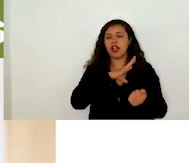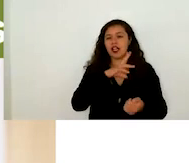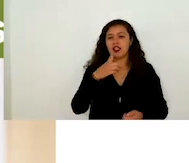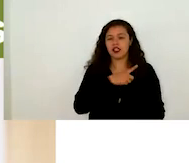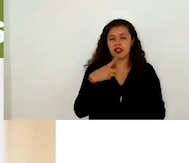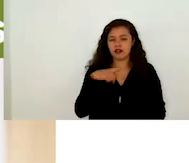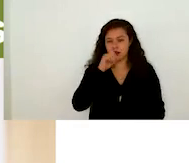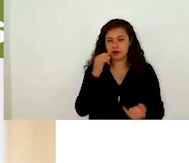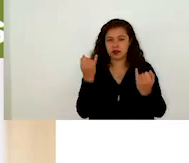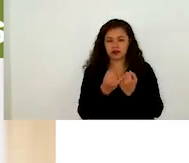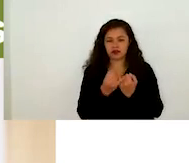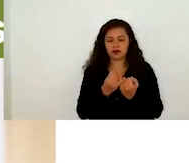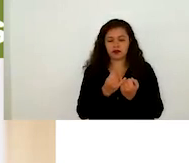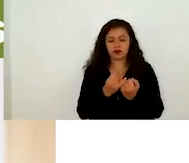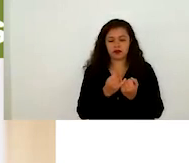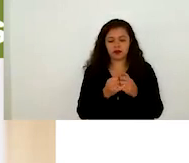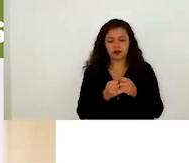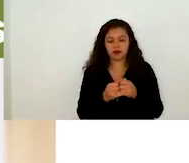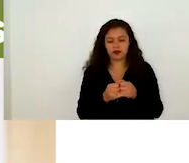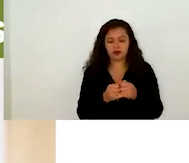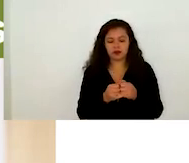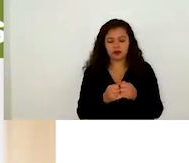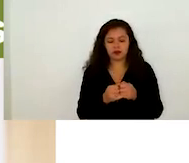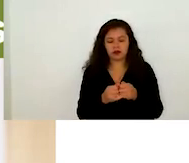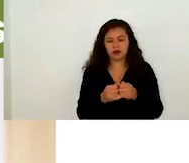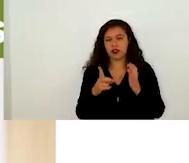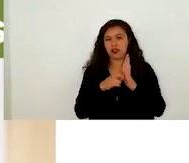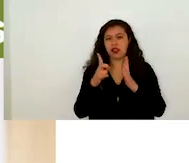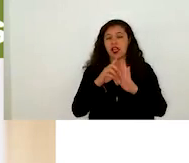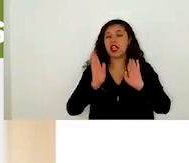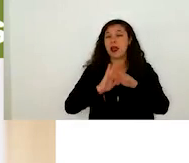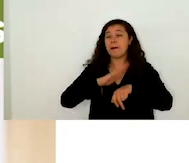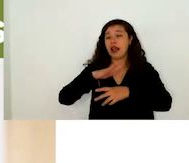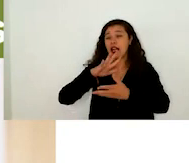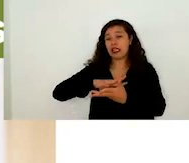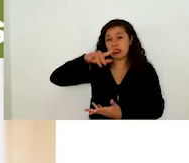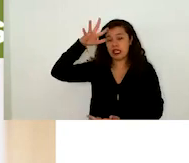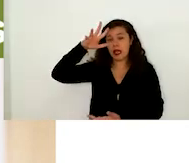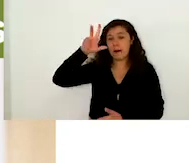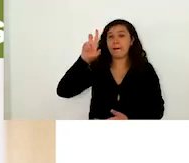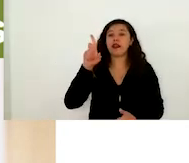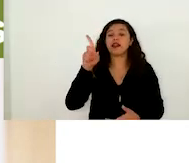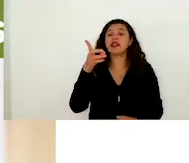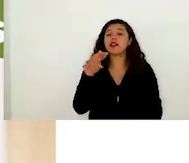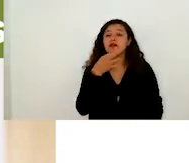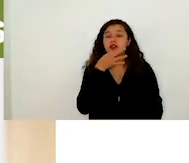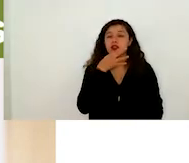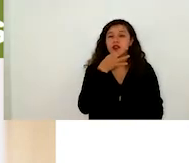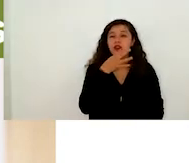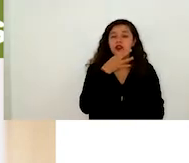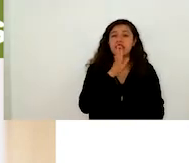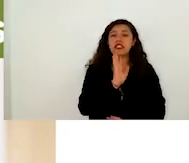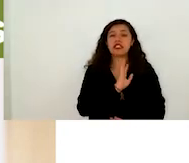aeronaves donde ser breves si máximo máximo 20 minutos 30 ya